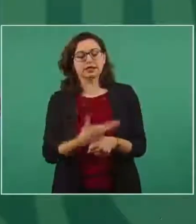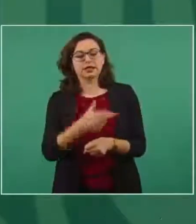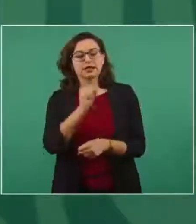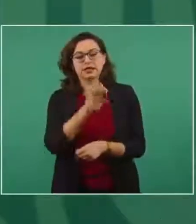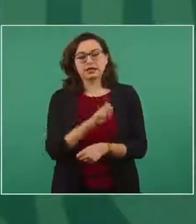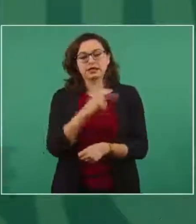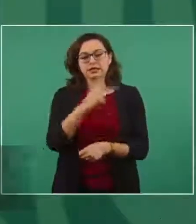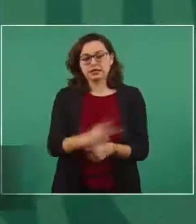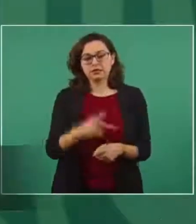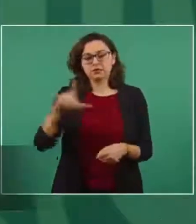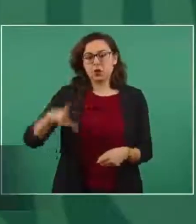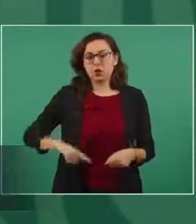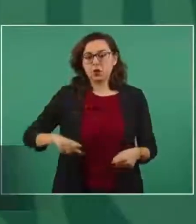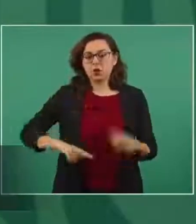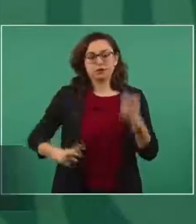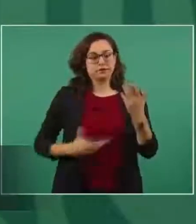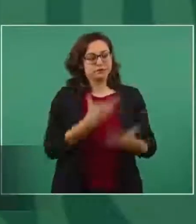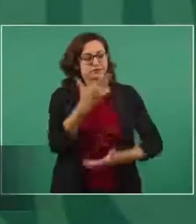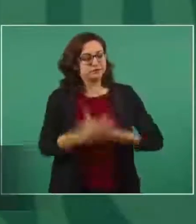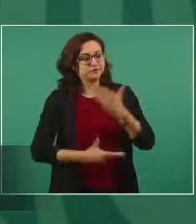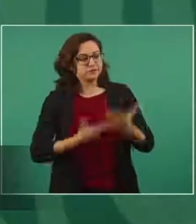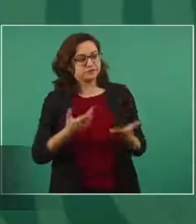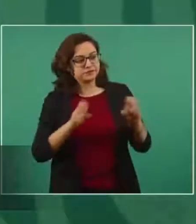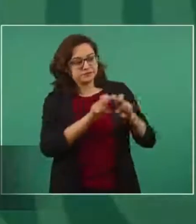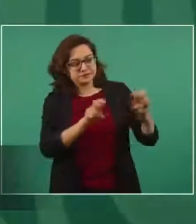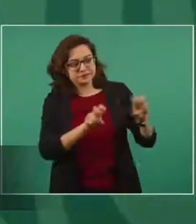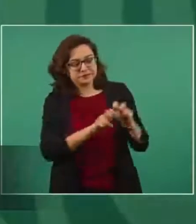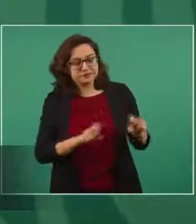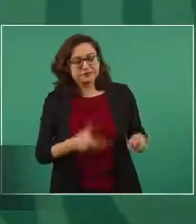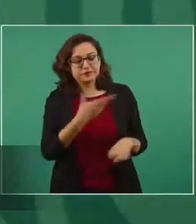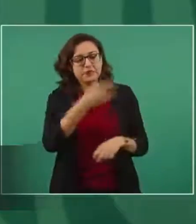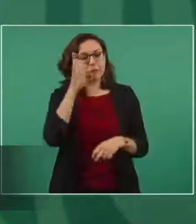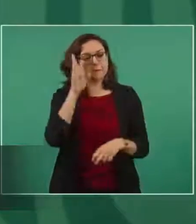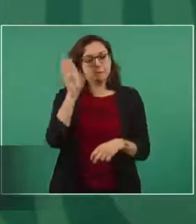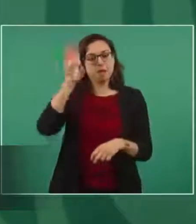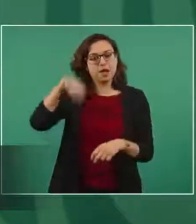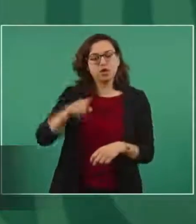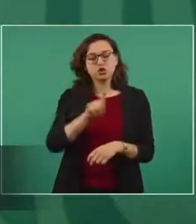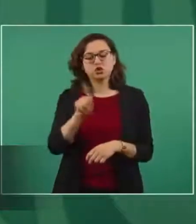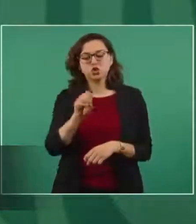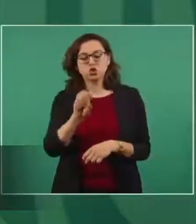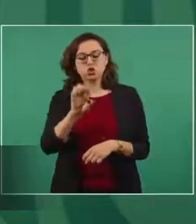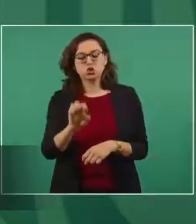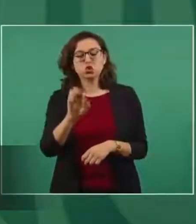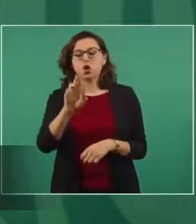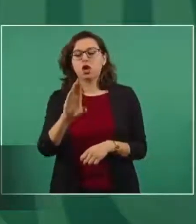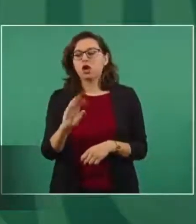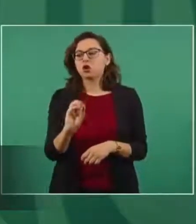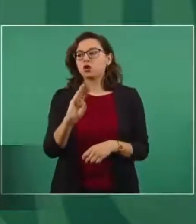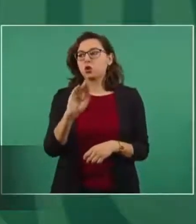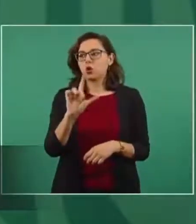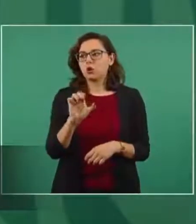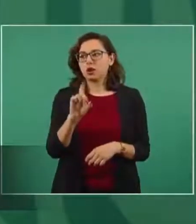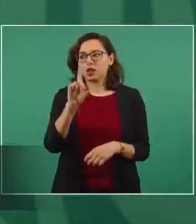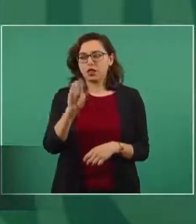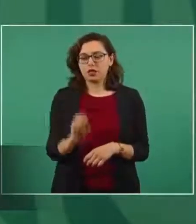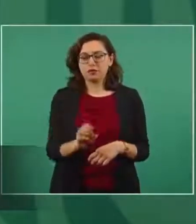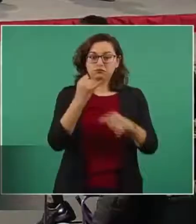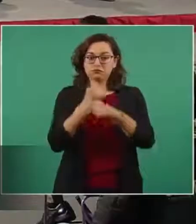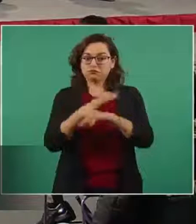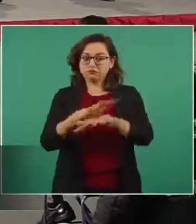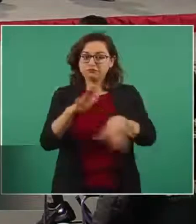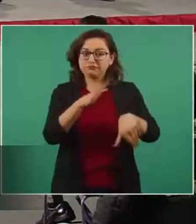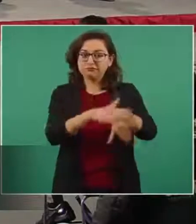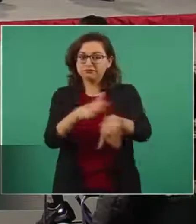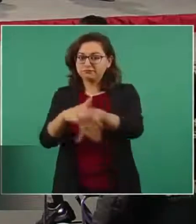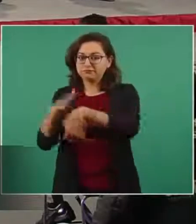El titular de la Unidad de Administración y Finanzas de la Secretaría de Educación Pública, Óscar Flores Jiménez, anunció hoy en Palacio Nacional